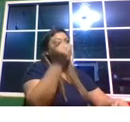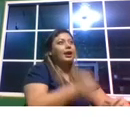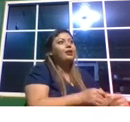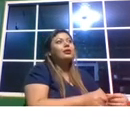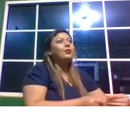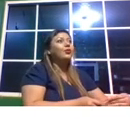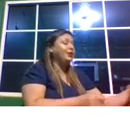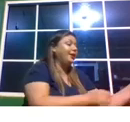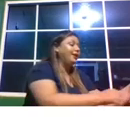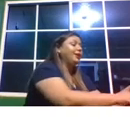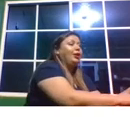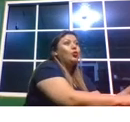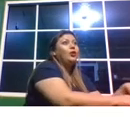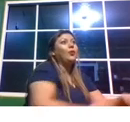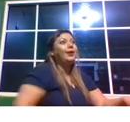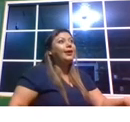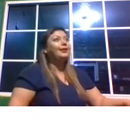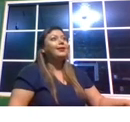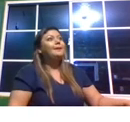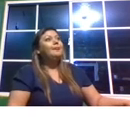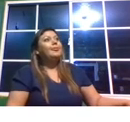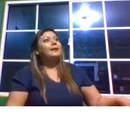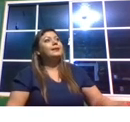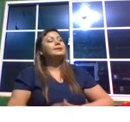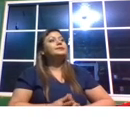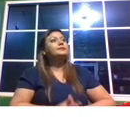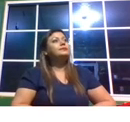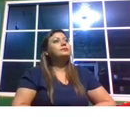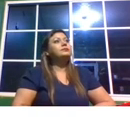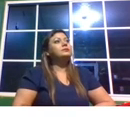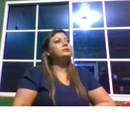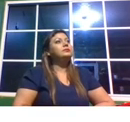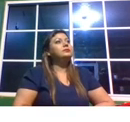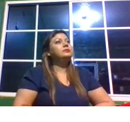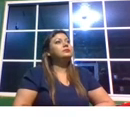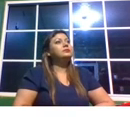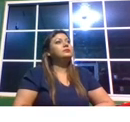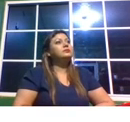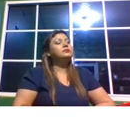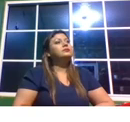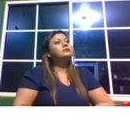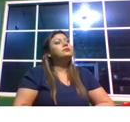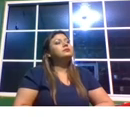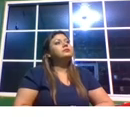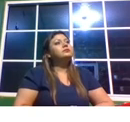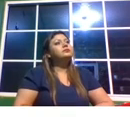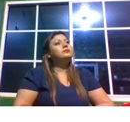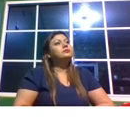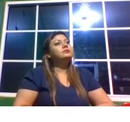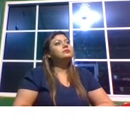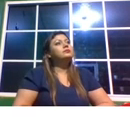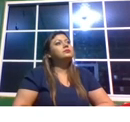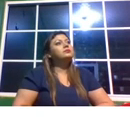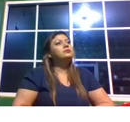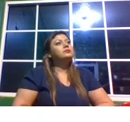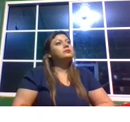resultados. Los datos son, en este caso, invariables. Los procesos son manejables. Los